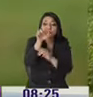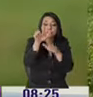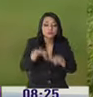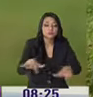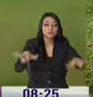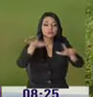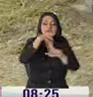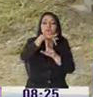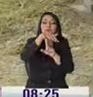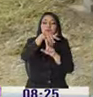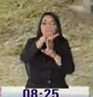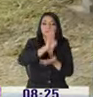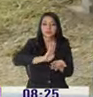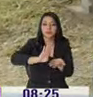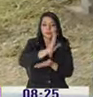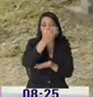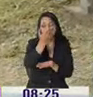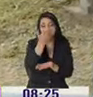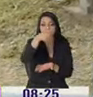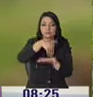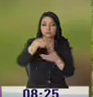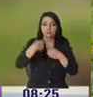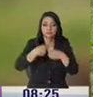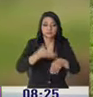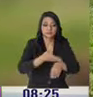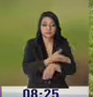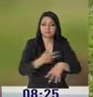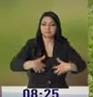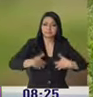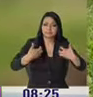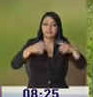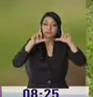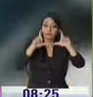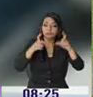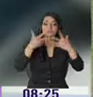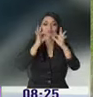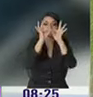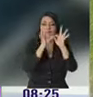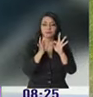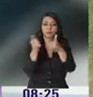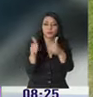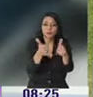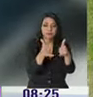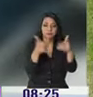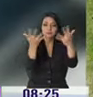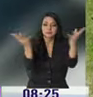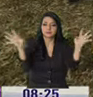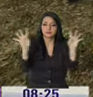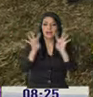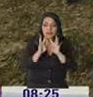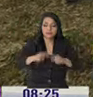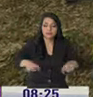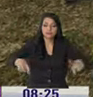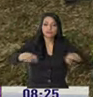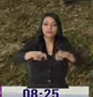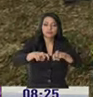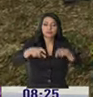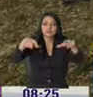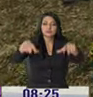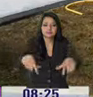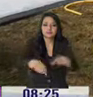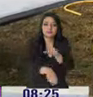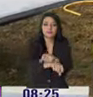barrio Toctiuco, que se habían quejado, nos habían mandado fotografías. Se hizo el mantenimiento de los juegos infantiles, las mallas, del mobiliario urbano y las canchas deportivas. De